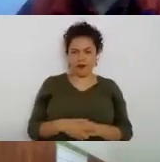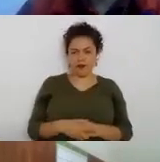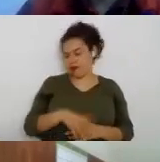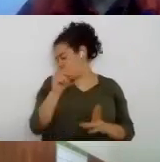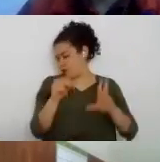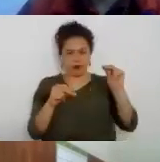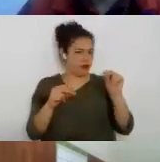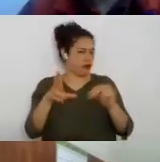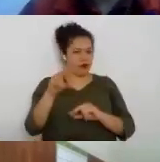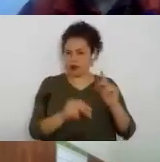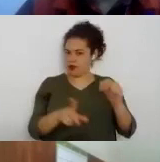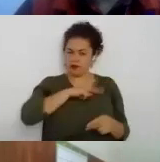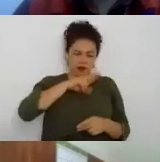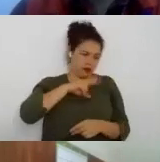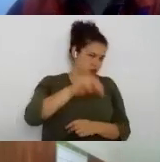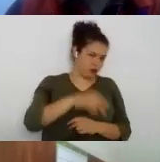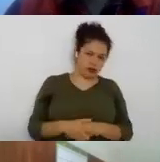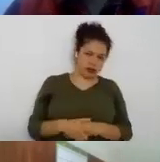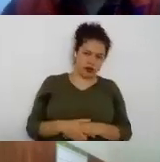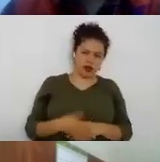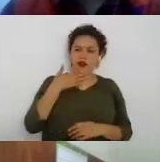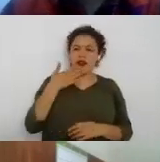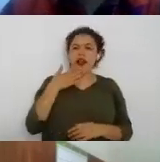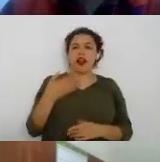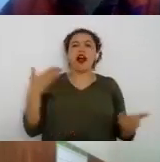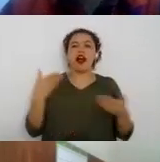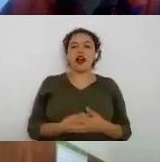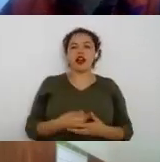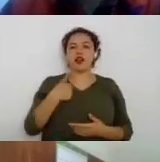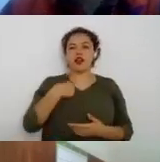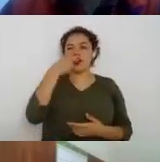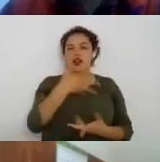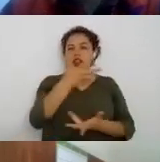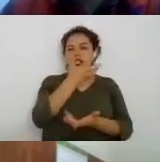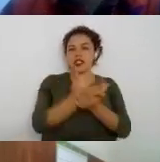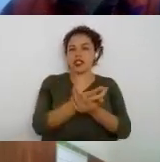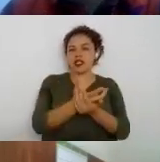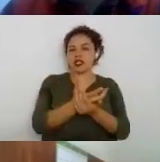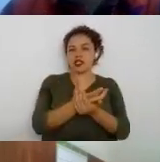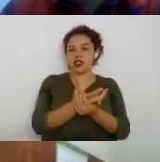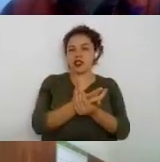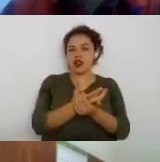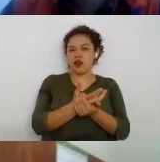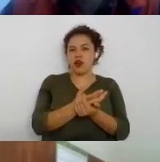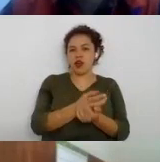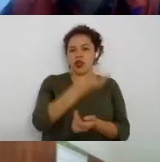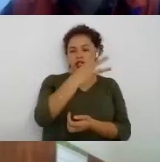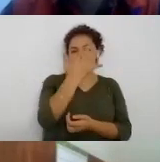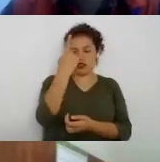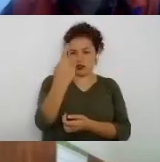No. No, por mí no. Bien. Les voy a dar un break son las